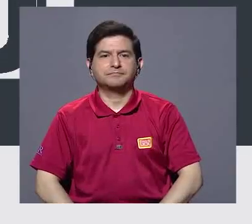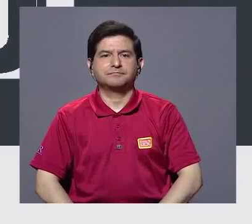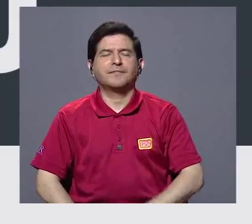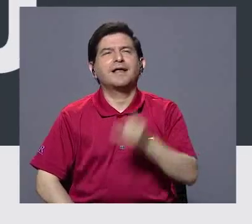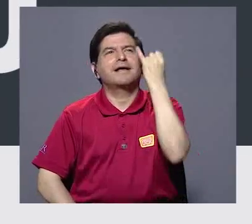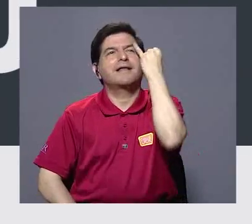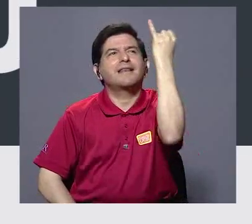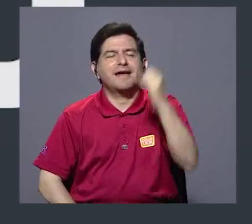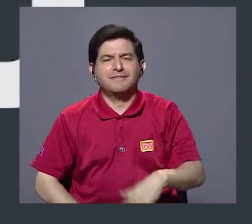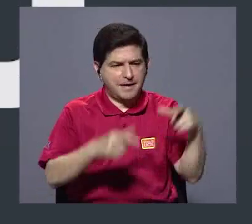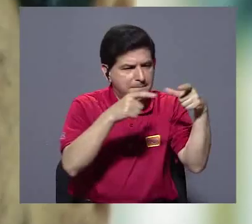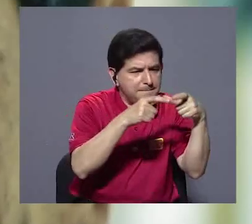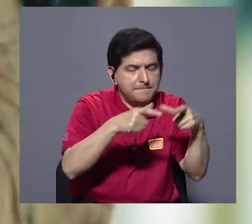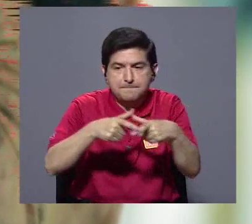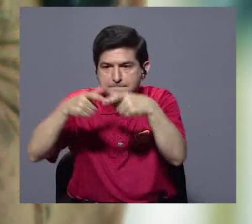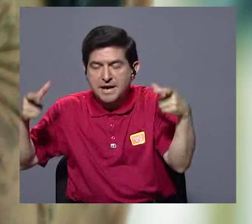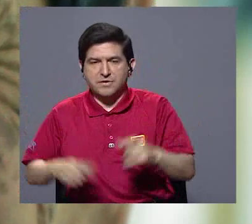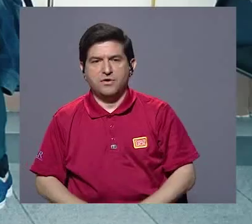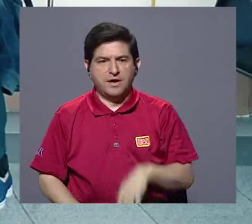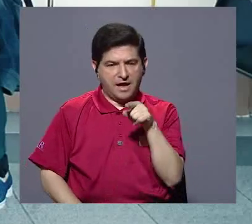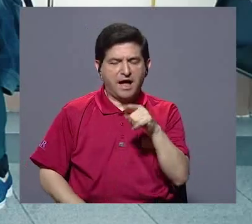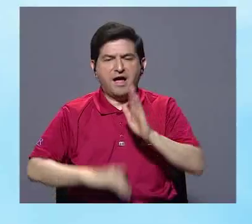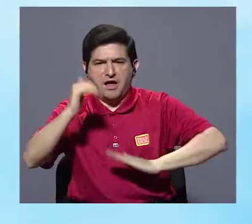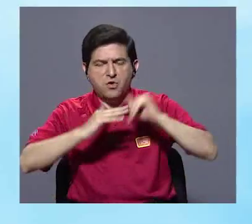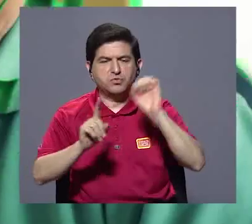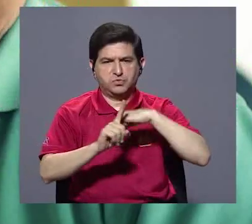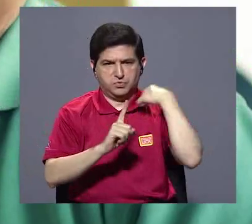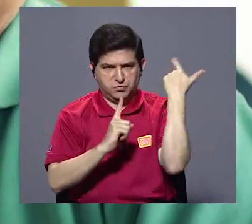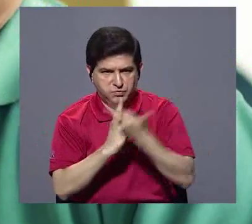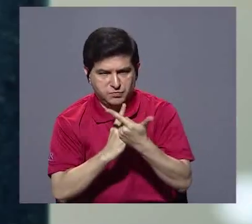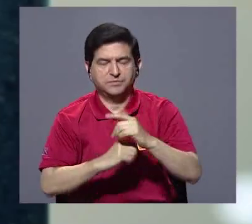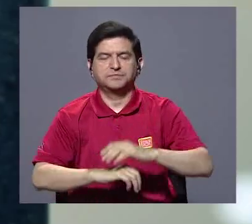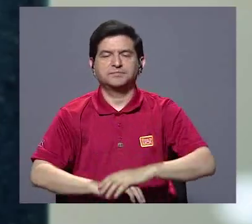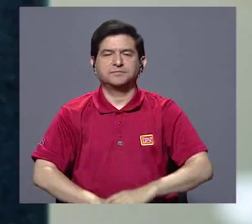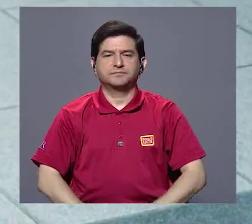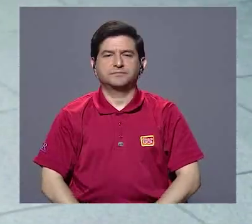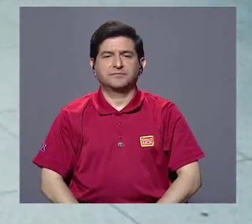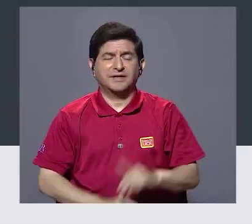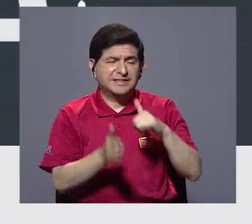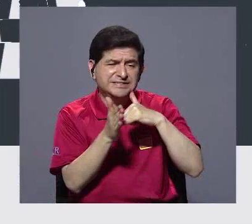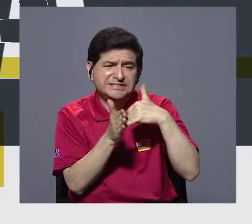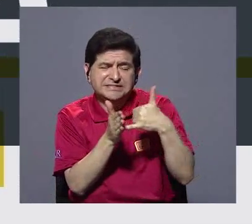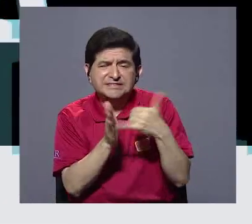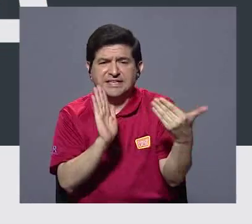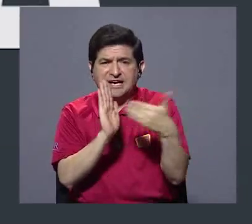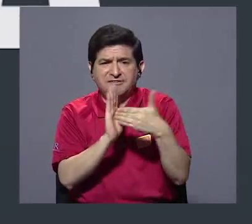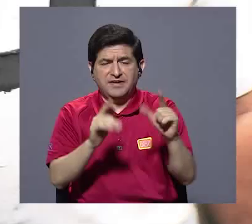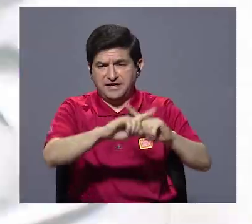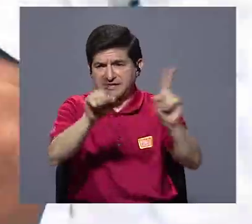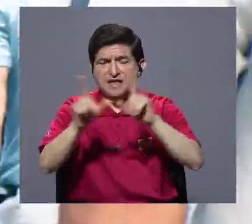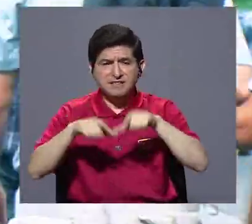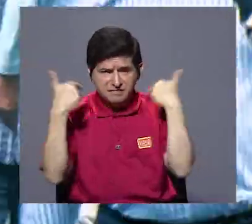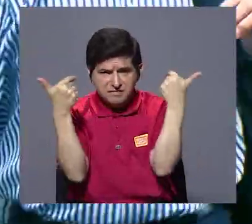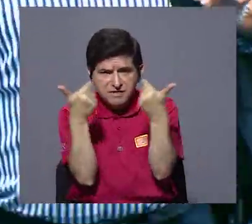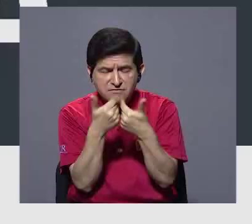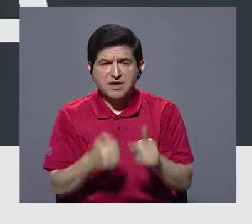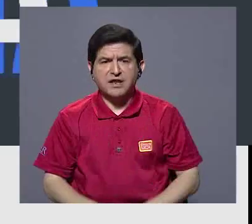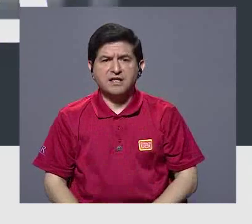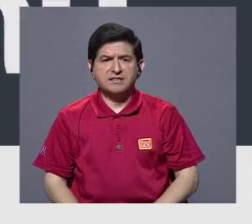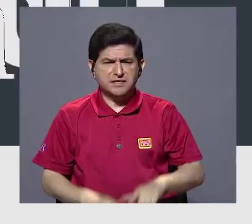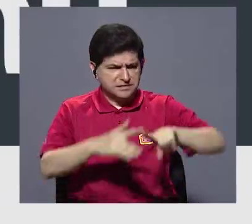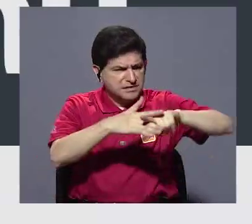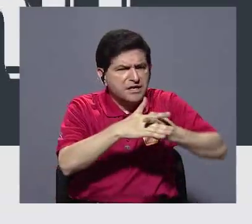La idea de que existen minorías y mayorías es una construcción social. Las vulnerabilidades que afectan a los distintos grupos encuentran